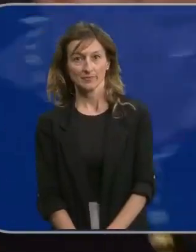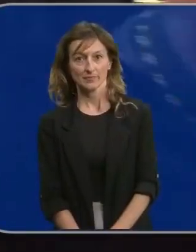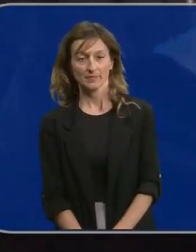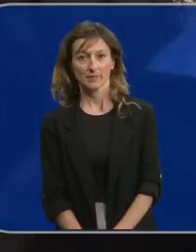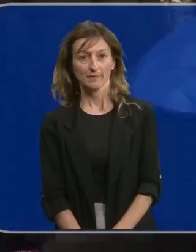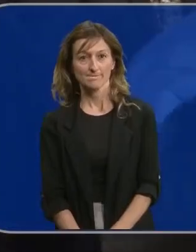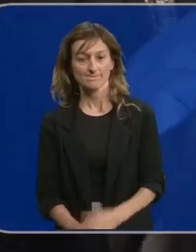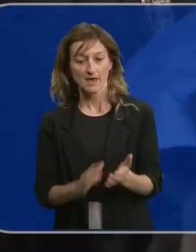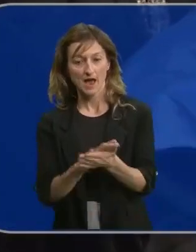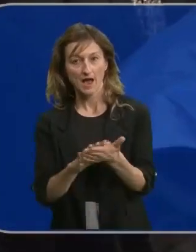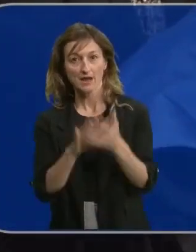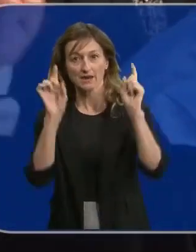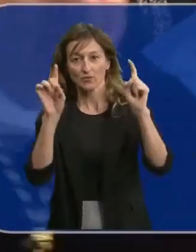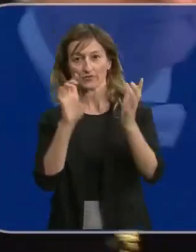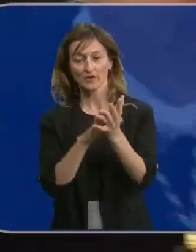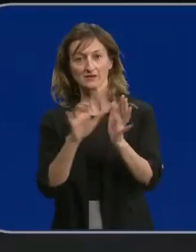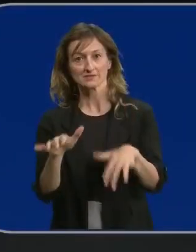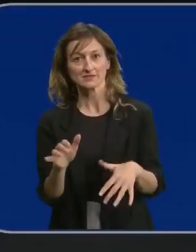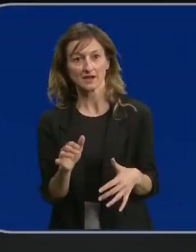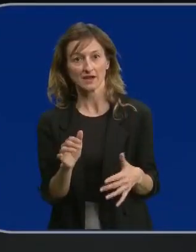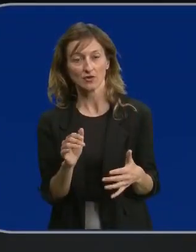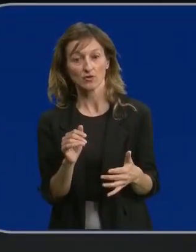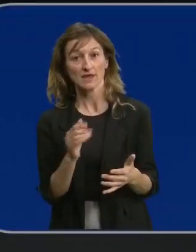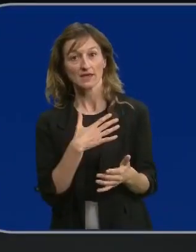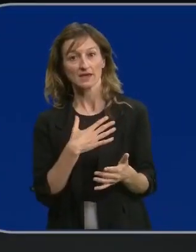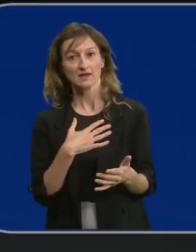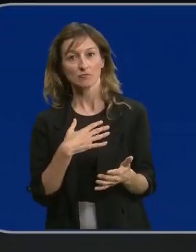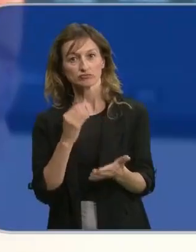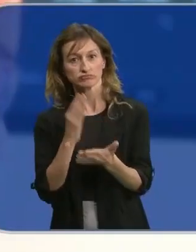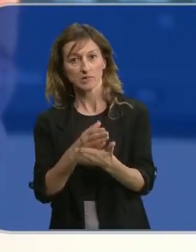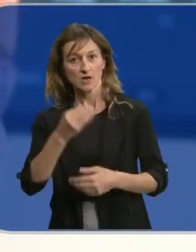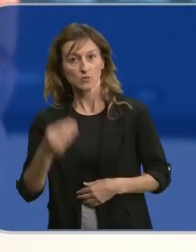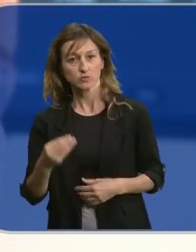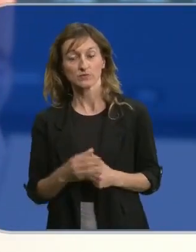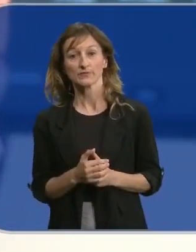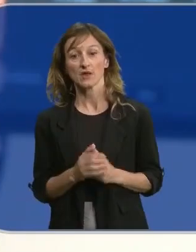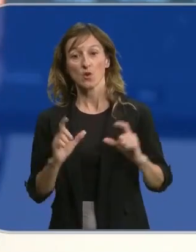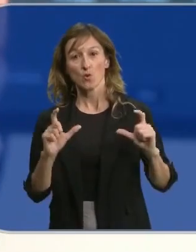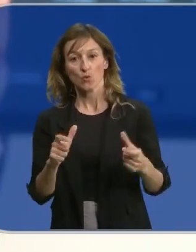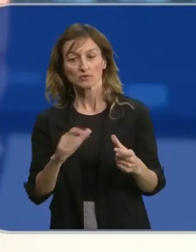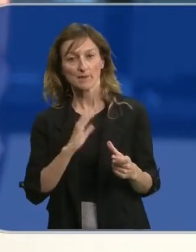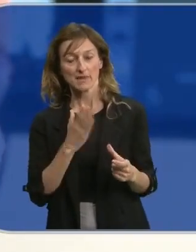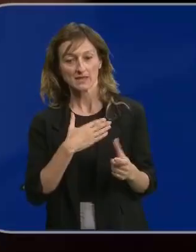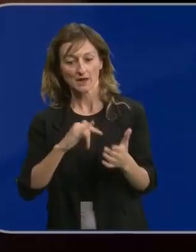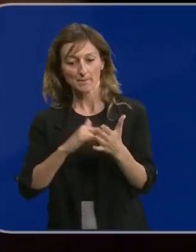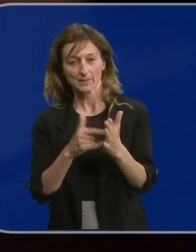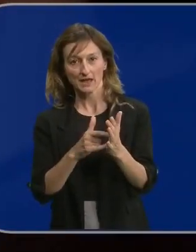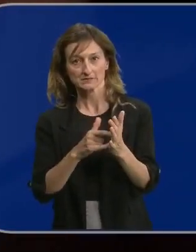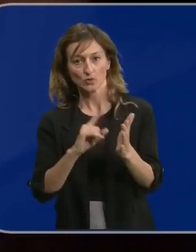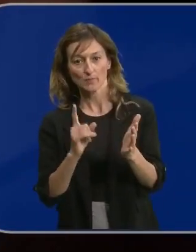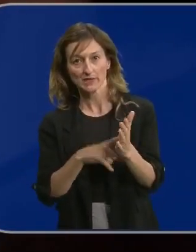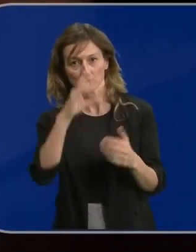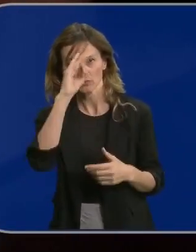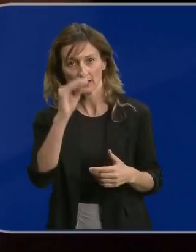león hablar de Educación en Castilla y león es apostar por la Excelencia y por ello la junta aprobará mañana el plan integral del